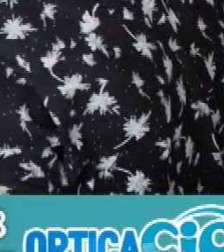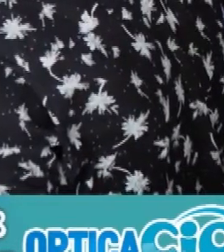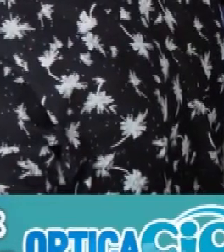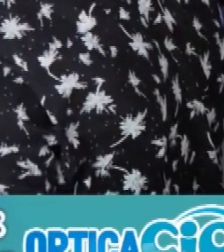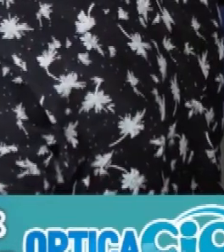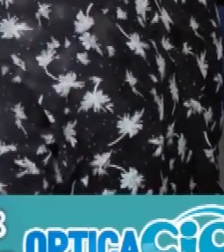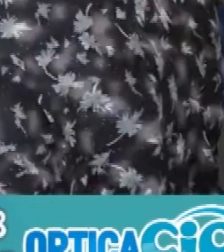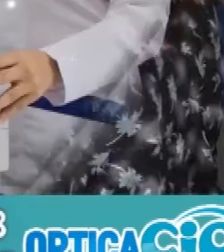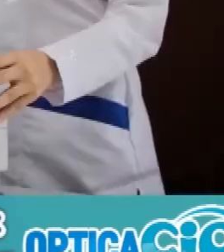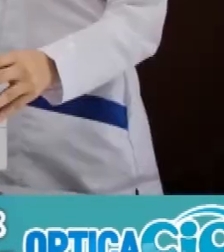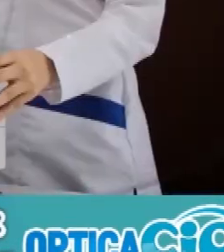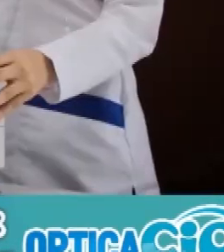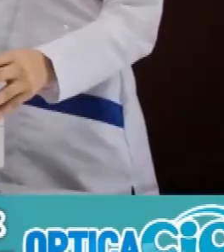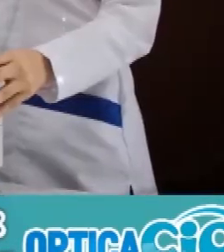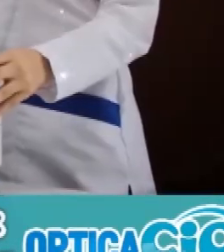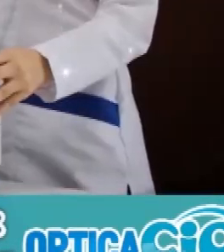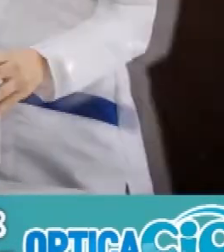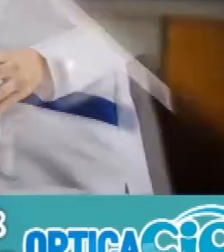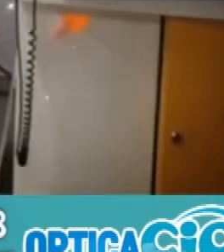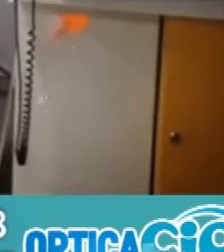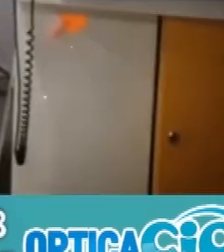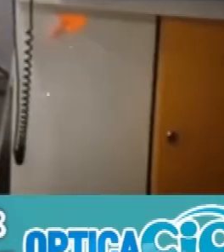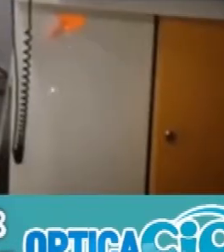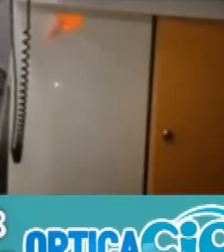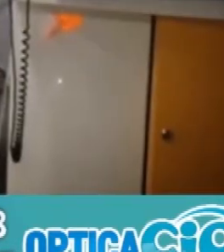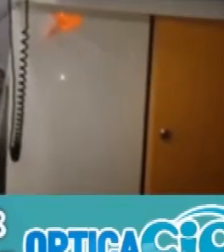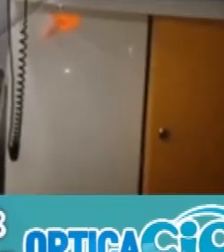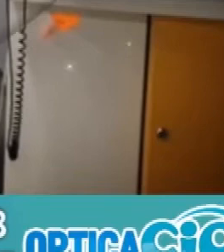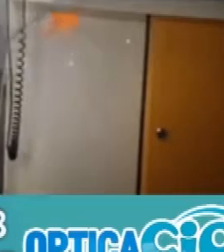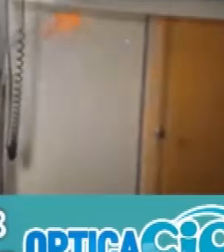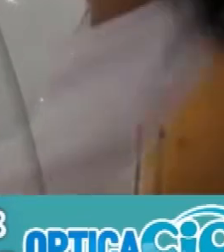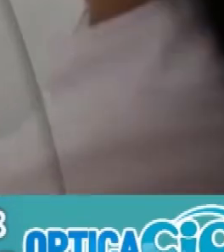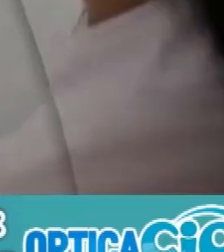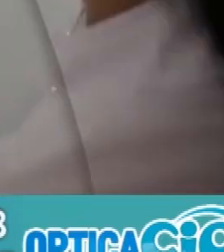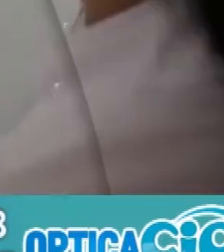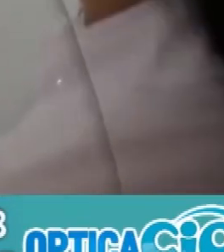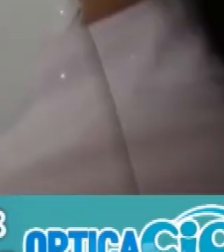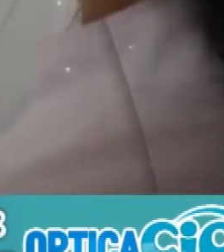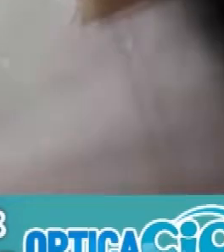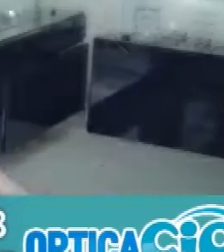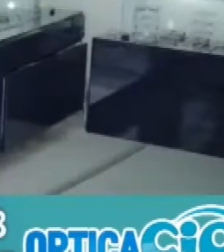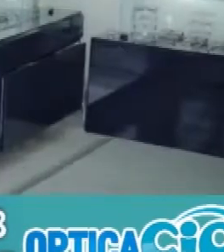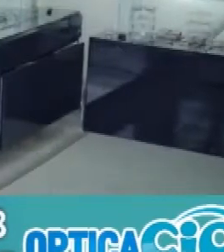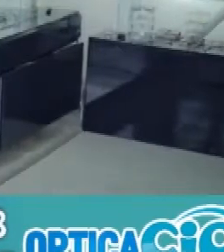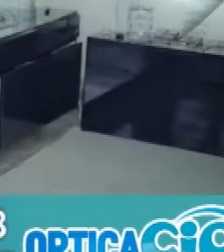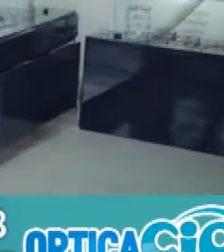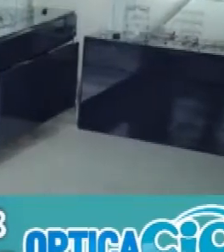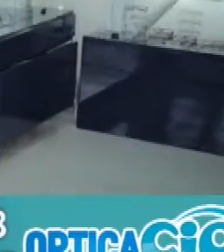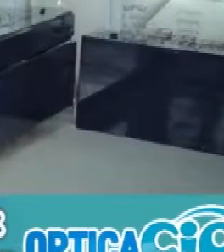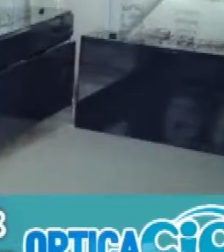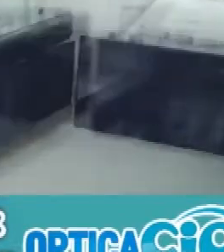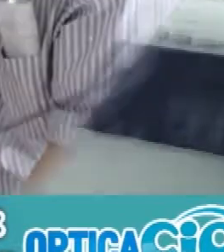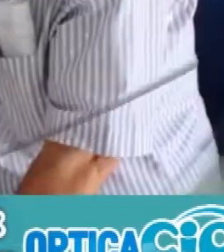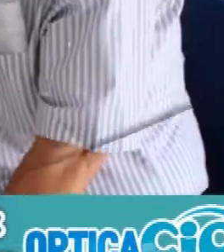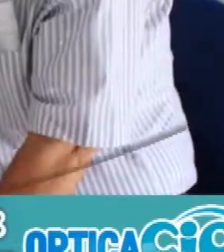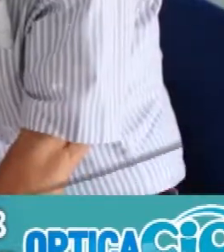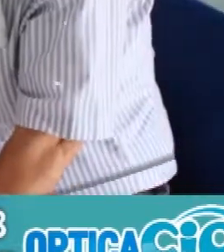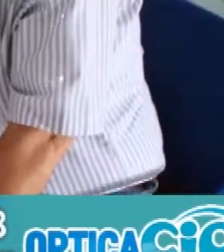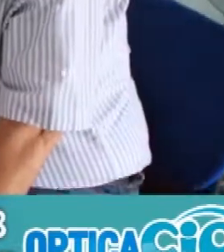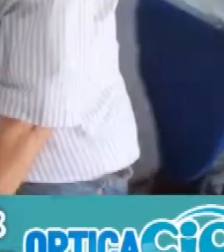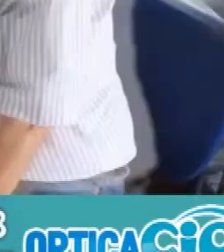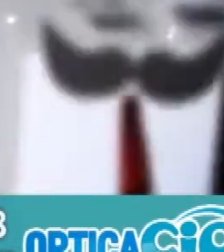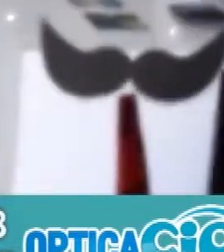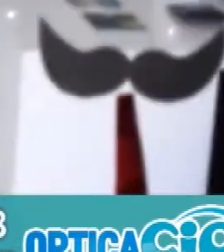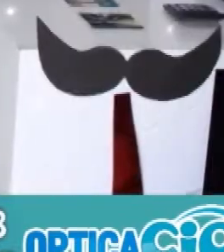exámenes computarizados. Somos fabricantes de lentes oftálmicos y contamos con el más moderno laboratorio de la región. Monturas oftálmicas e